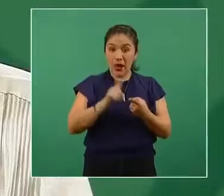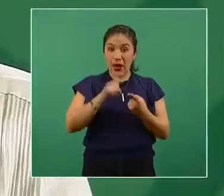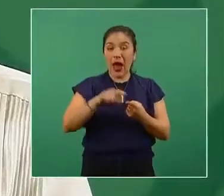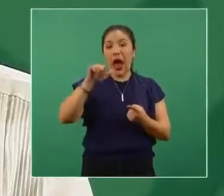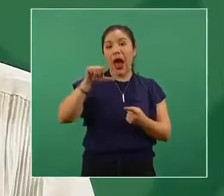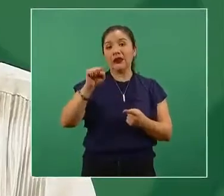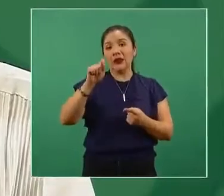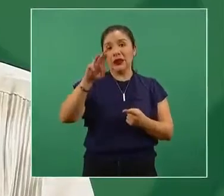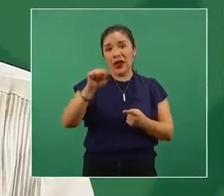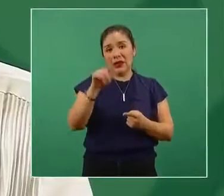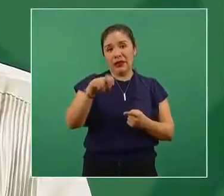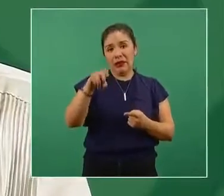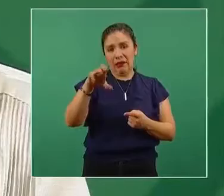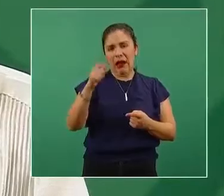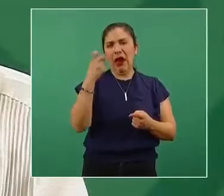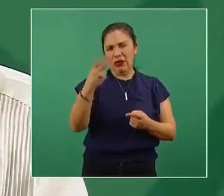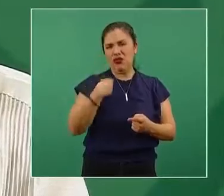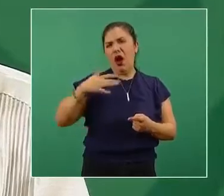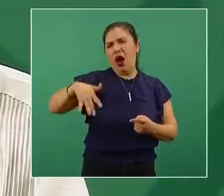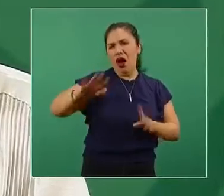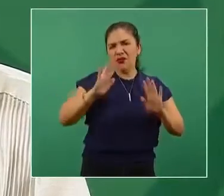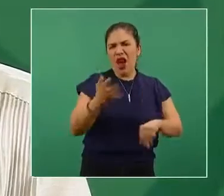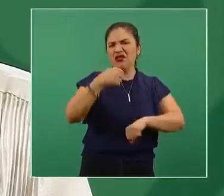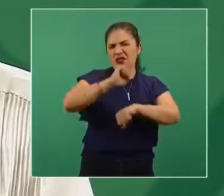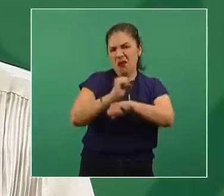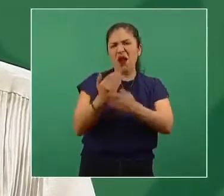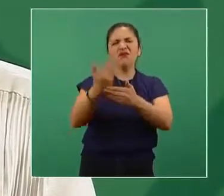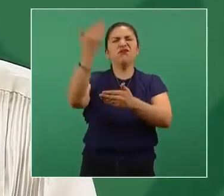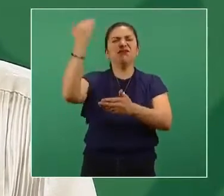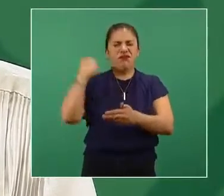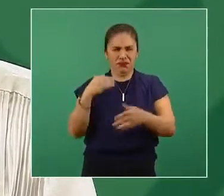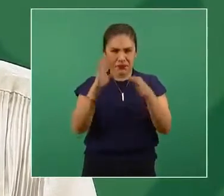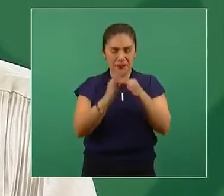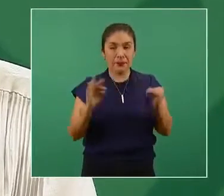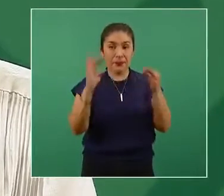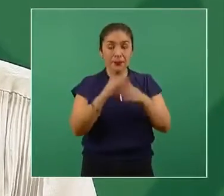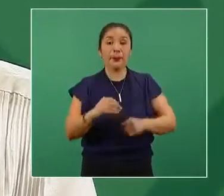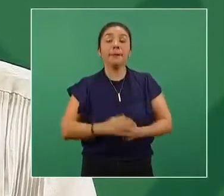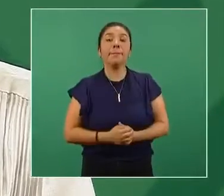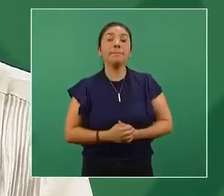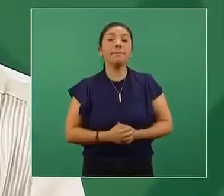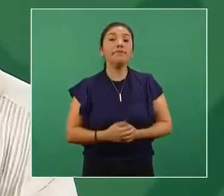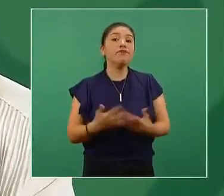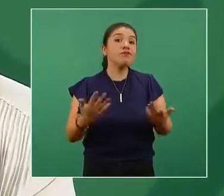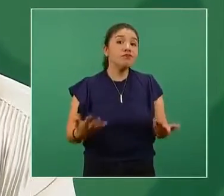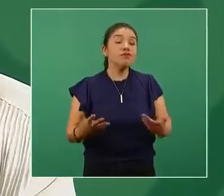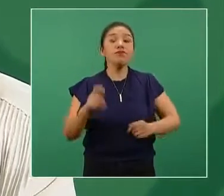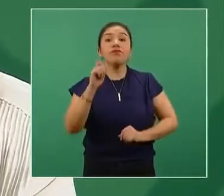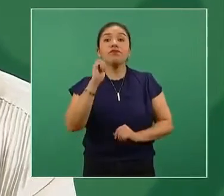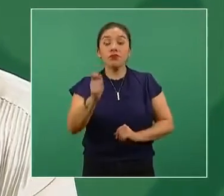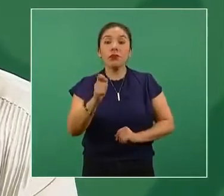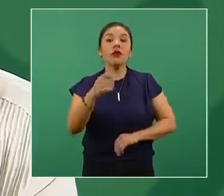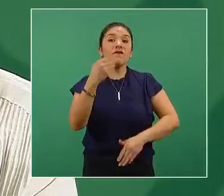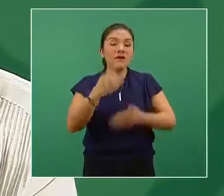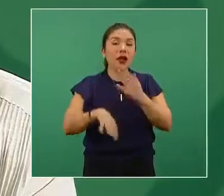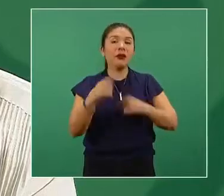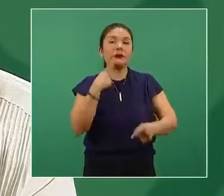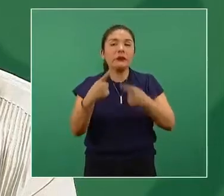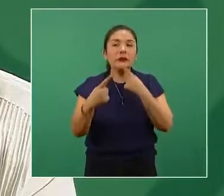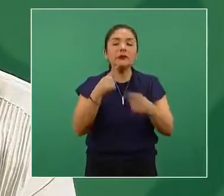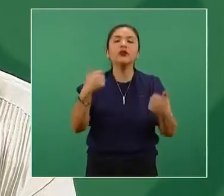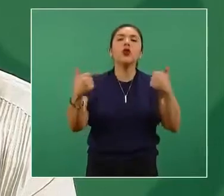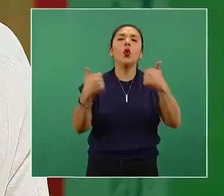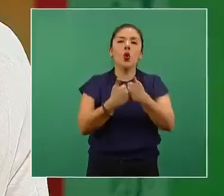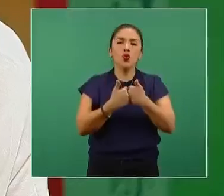de AstraZeneca, esto lo dimos a conocer hace varias semanas, y lo que había estado en conversación con